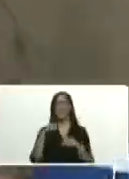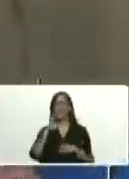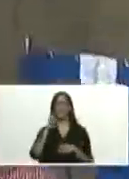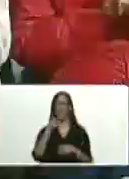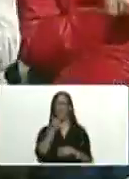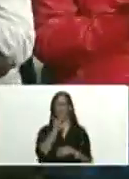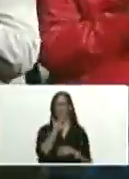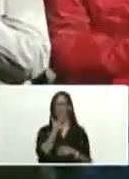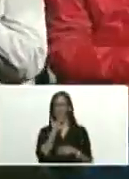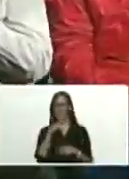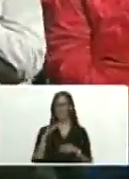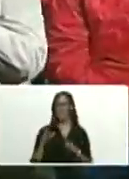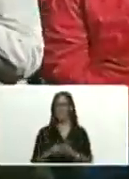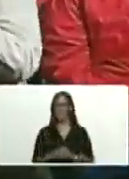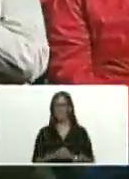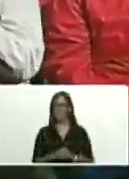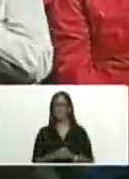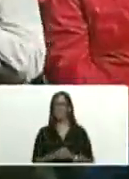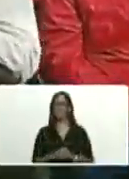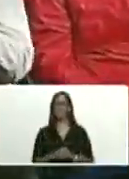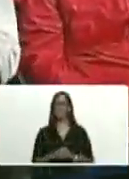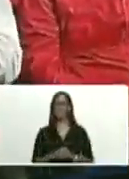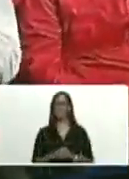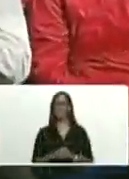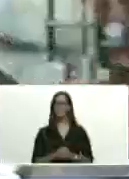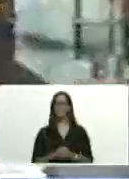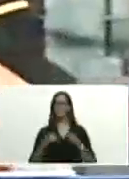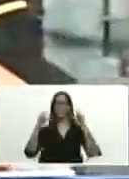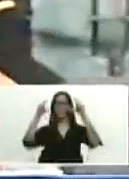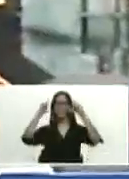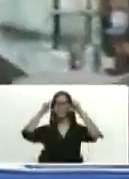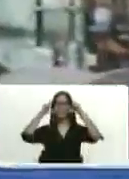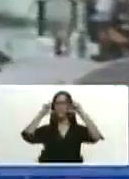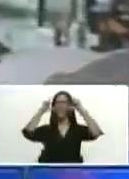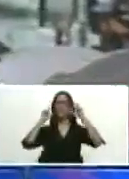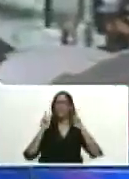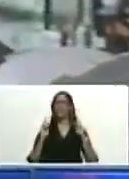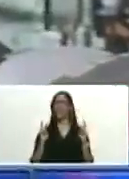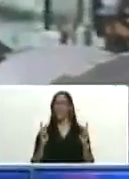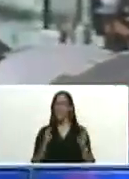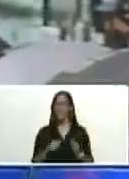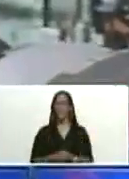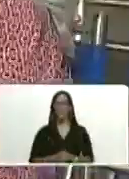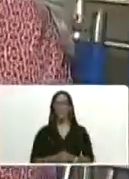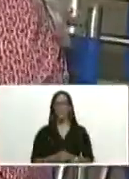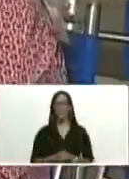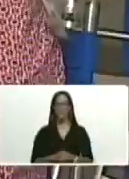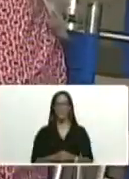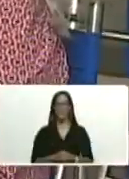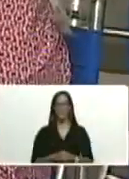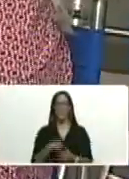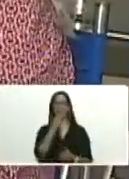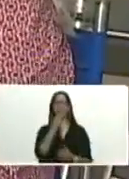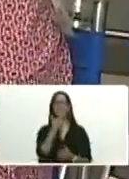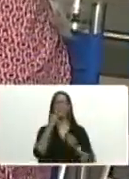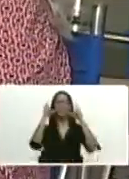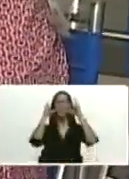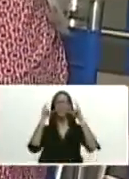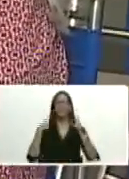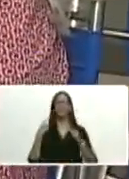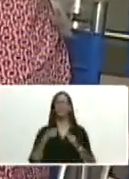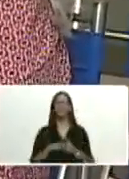bonita está estrenando lentes hilita se ve más bonita con los lentes